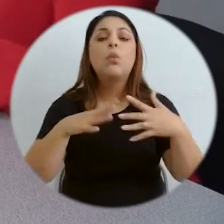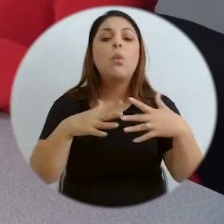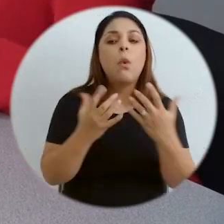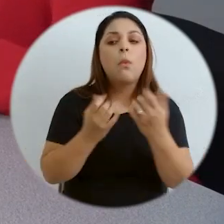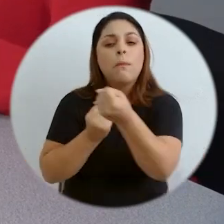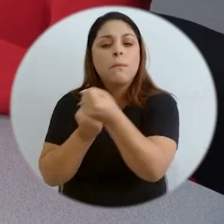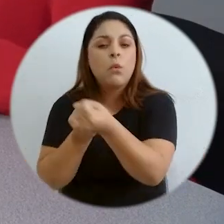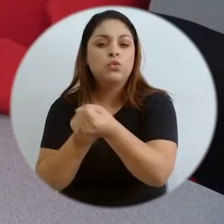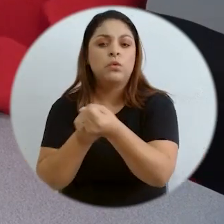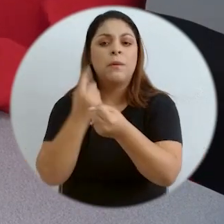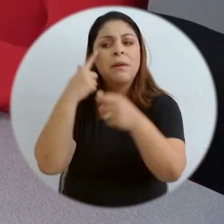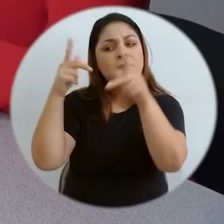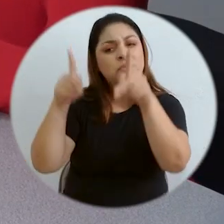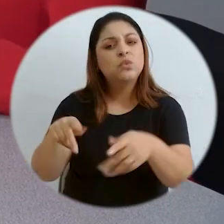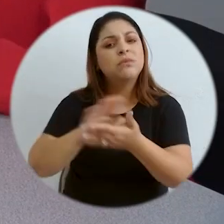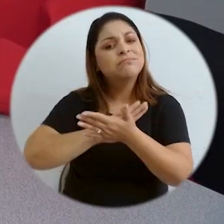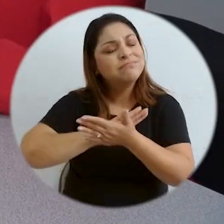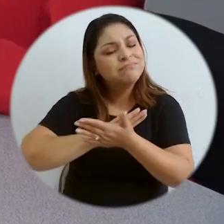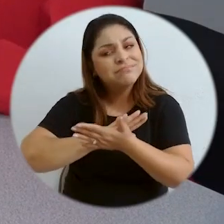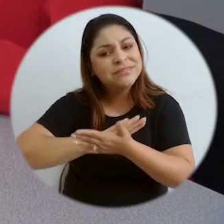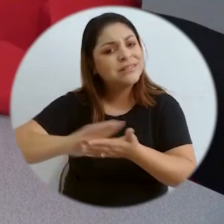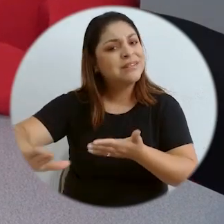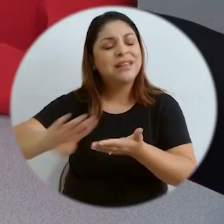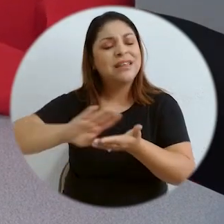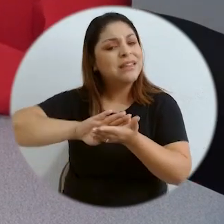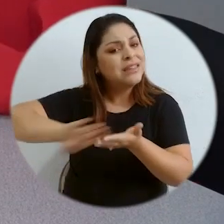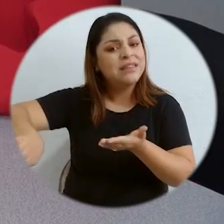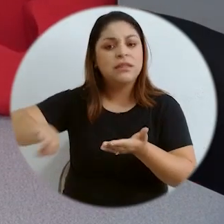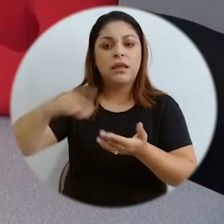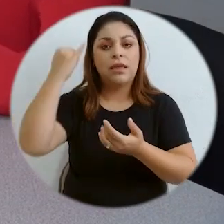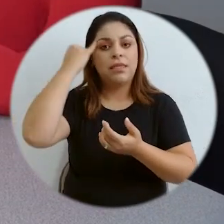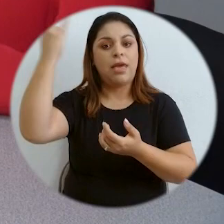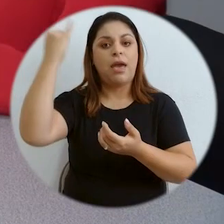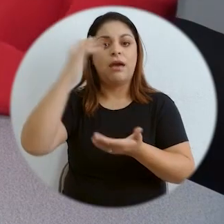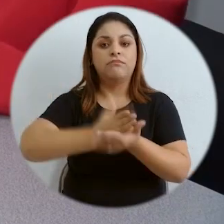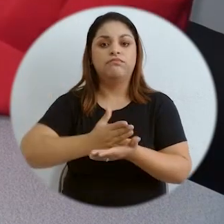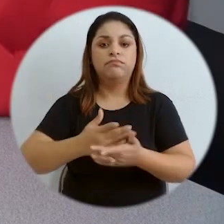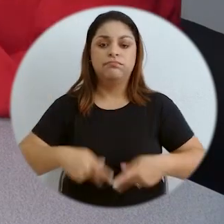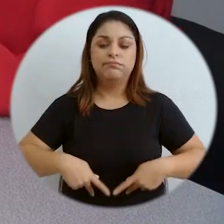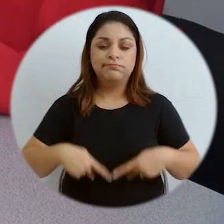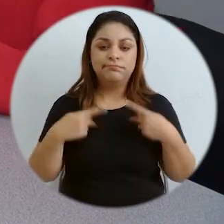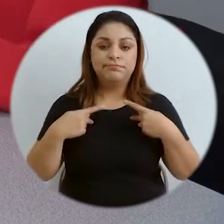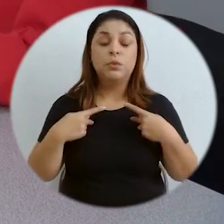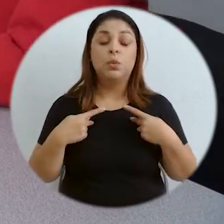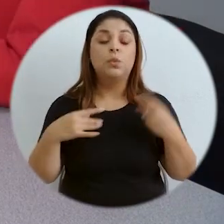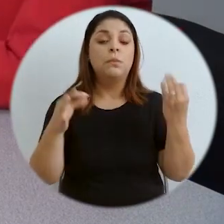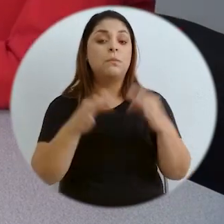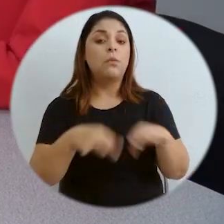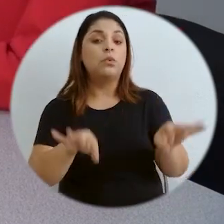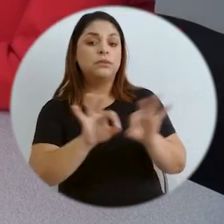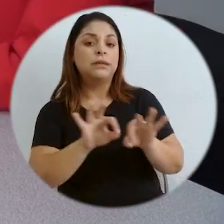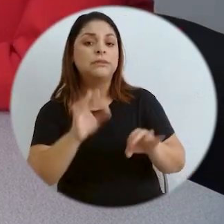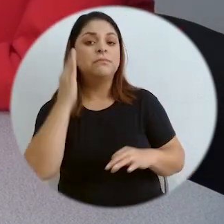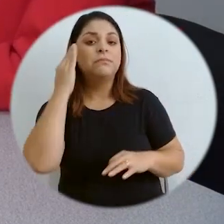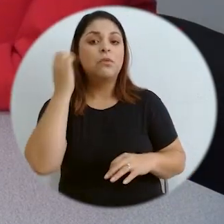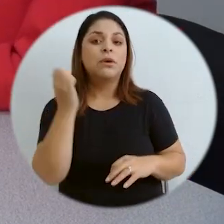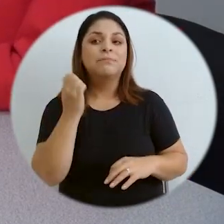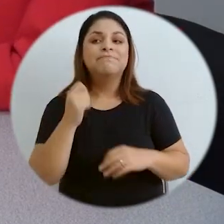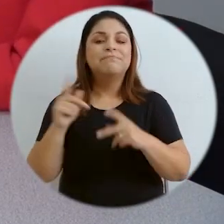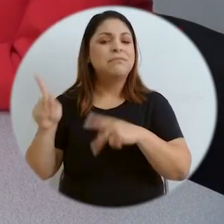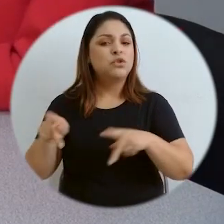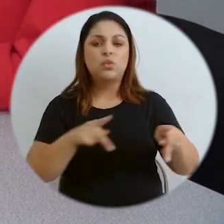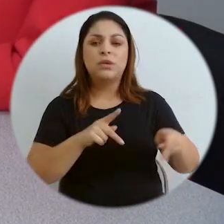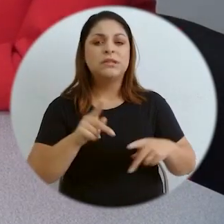que la persona tenga esta ideación? Claro, eso es muy importante, Natalia, porque por lo general la persona no va a